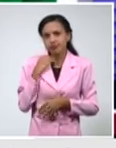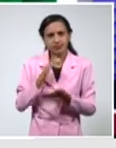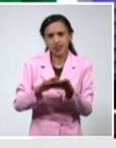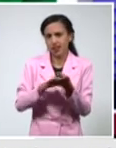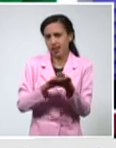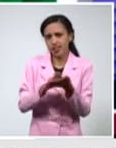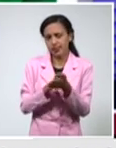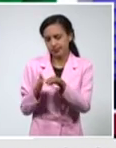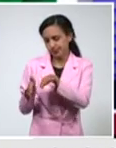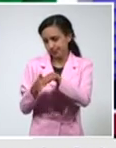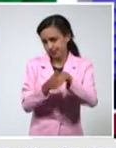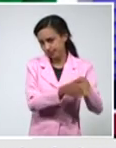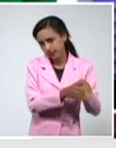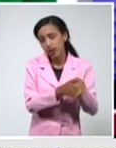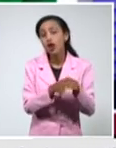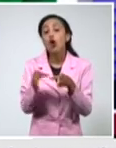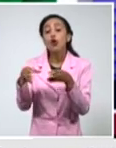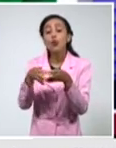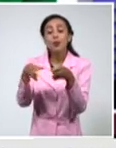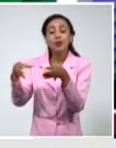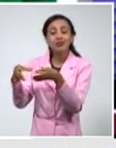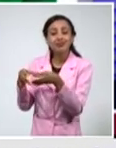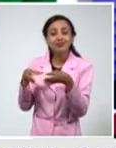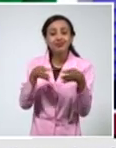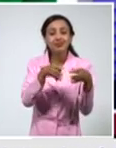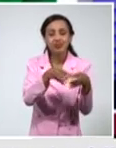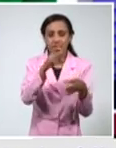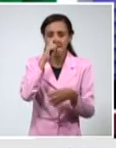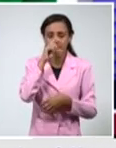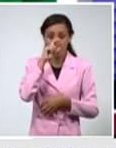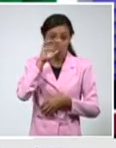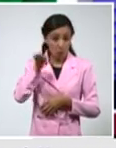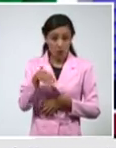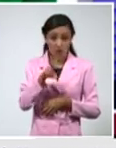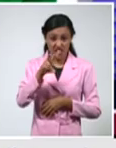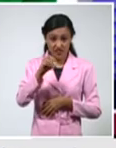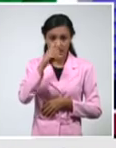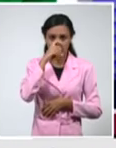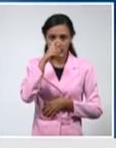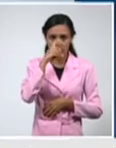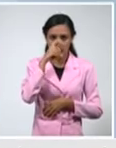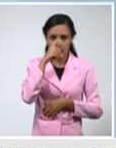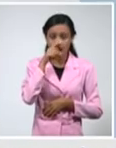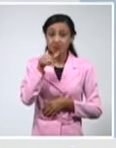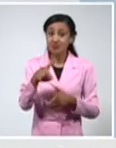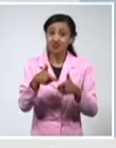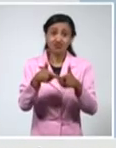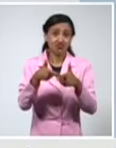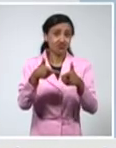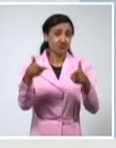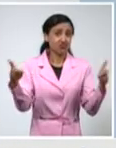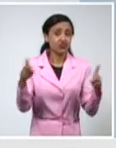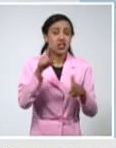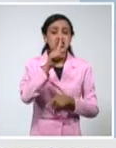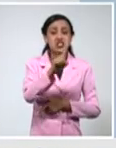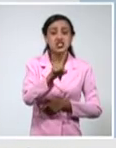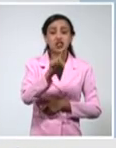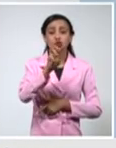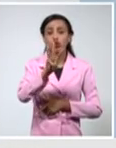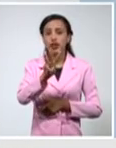edades, nuevamente los menores de 20 años de edad, con una cifra elevada,